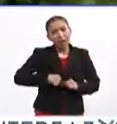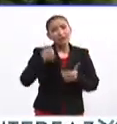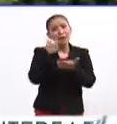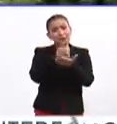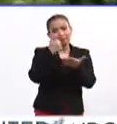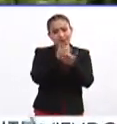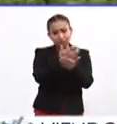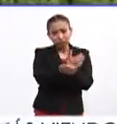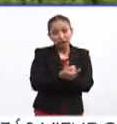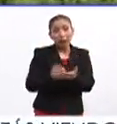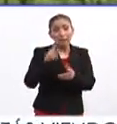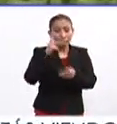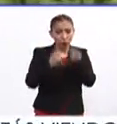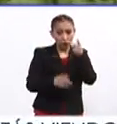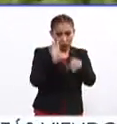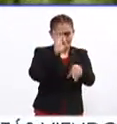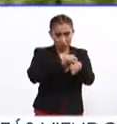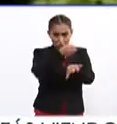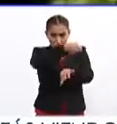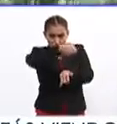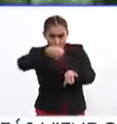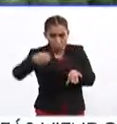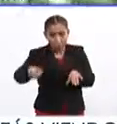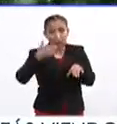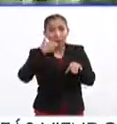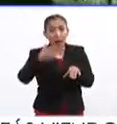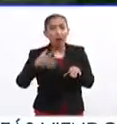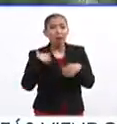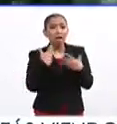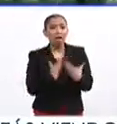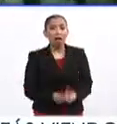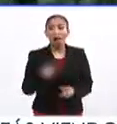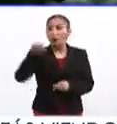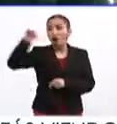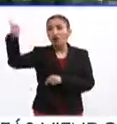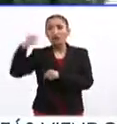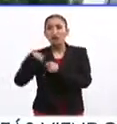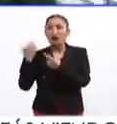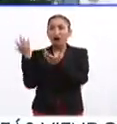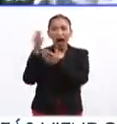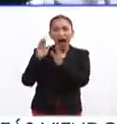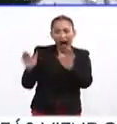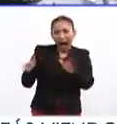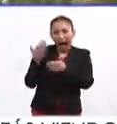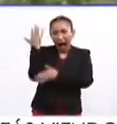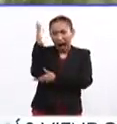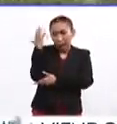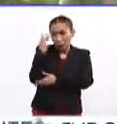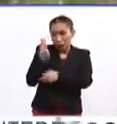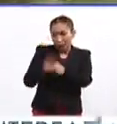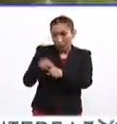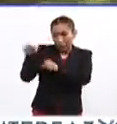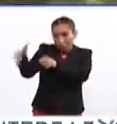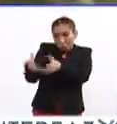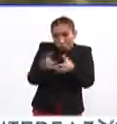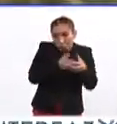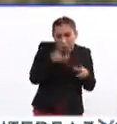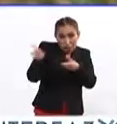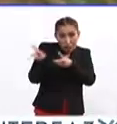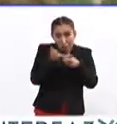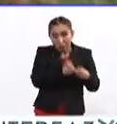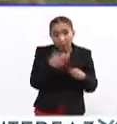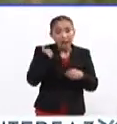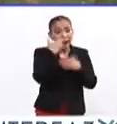sustentable. La producción legal y ordenada desalienta la extracción clandestina de árboles pequeños en bosques naturales. Se